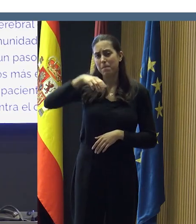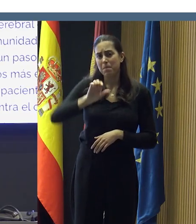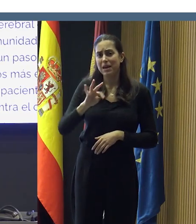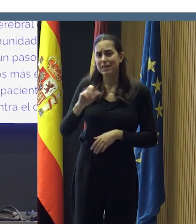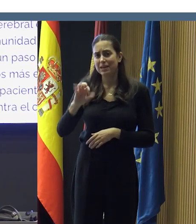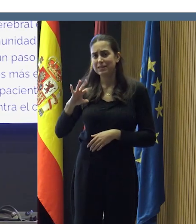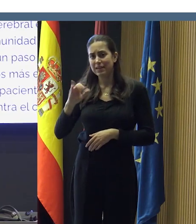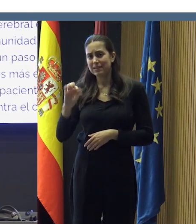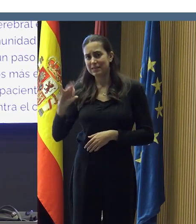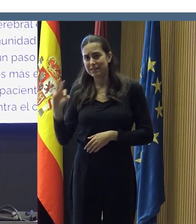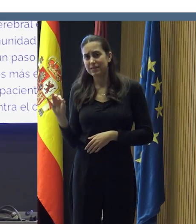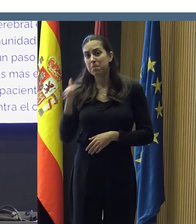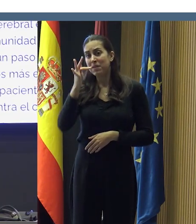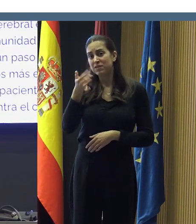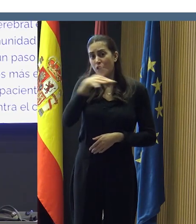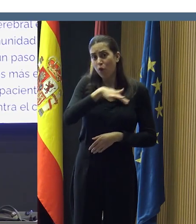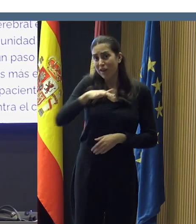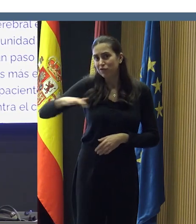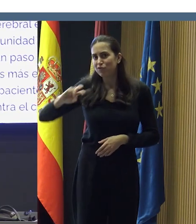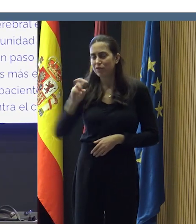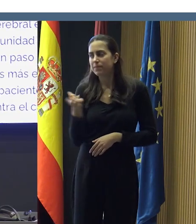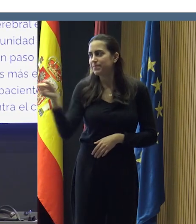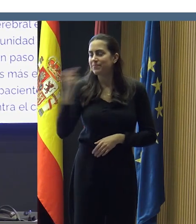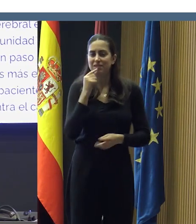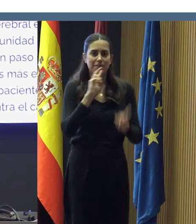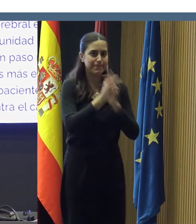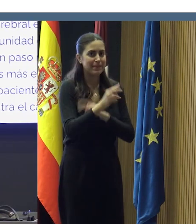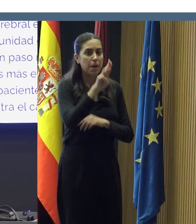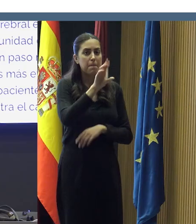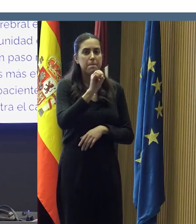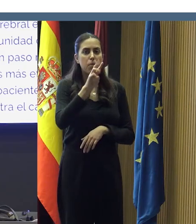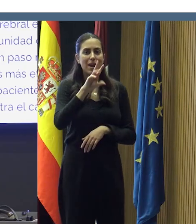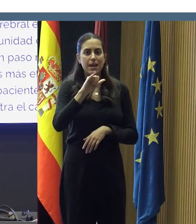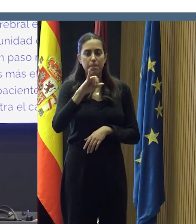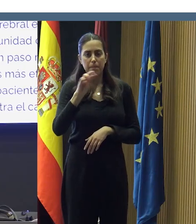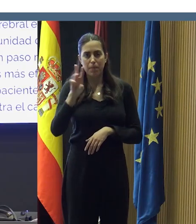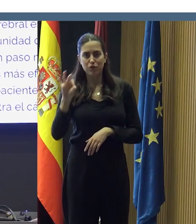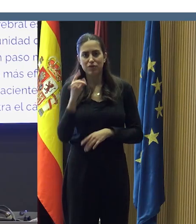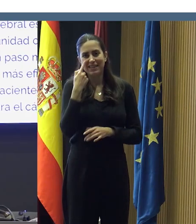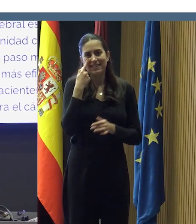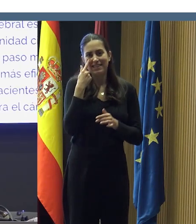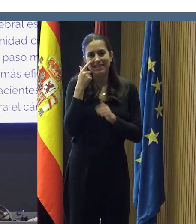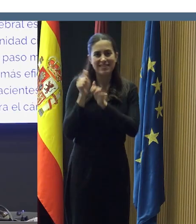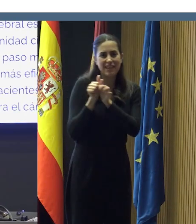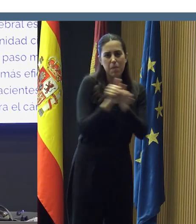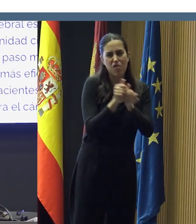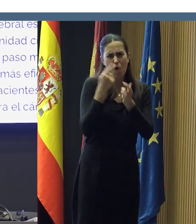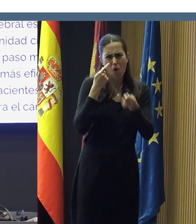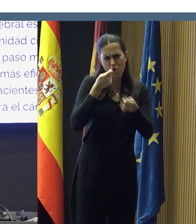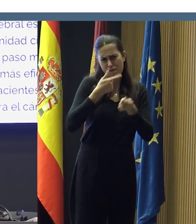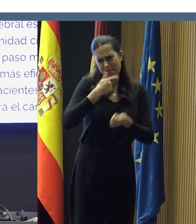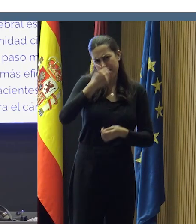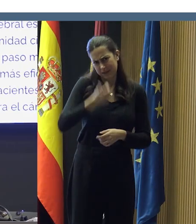metastásico y irse a otra parte del cuerpo. En el caso de los pólipos, y cuando los tienes diagnosticados, es muy fácil hacer un seguimiento. Entonces supongo que tú